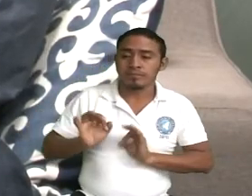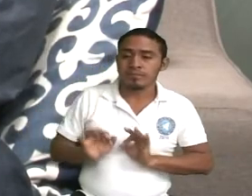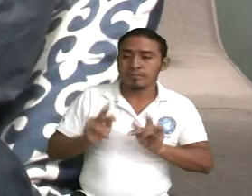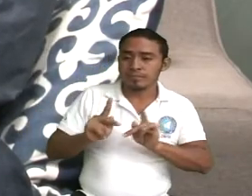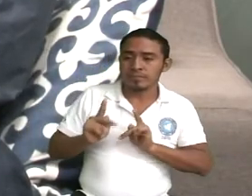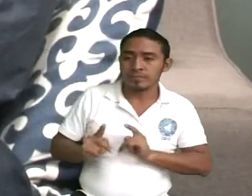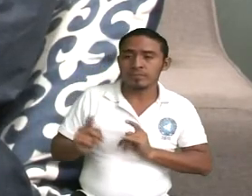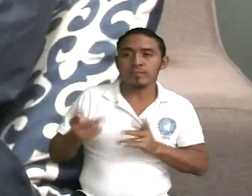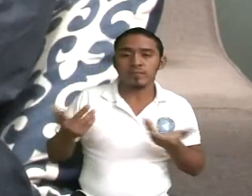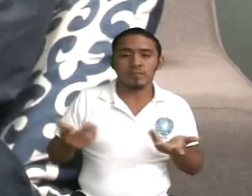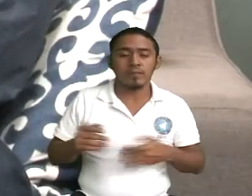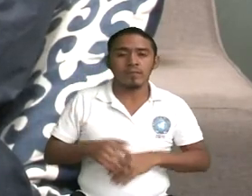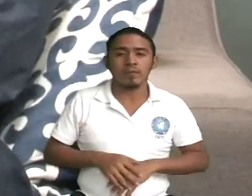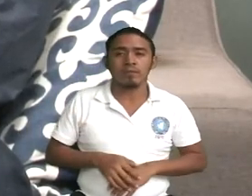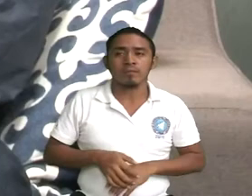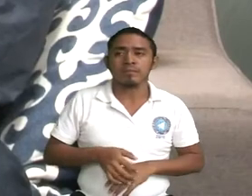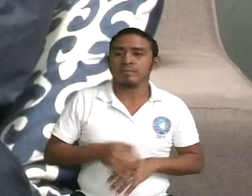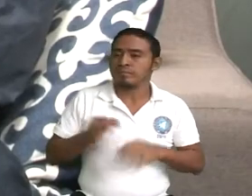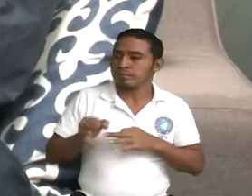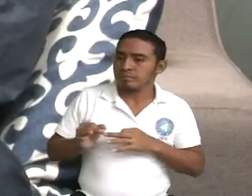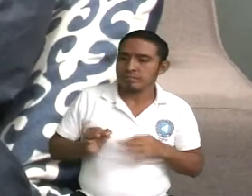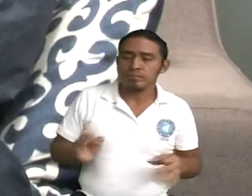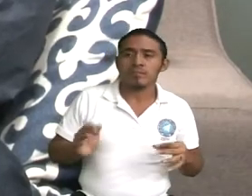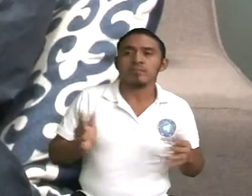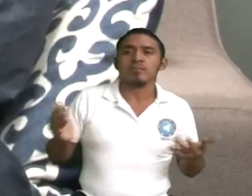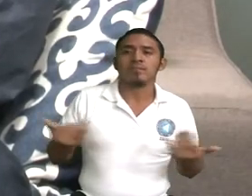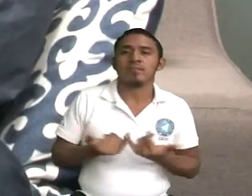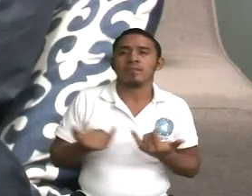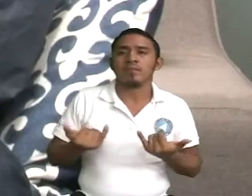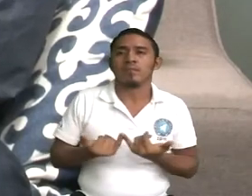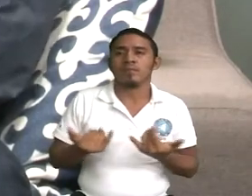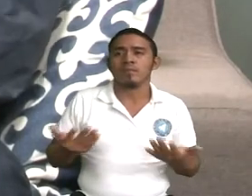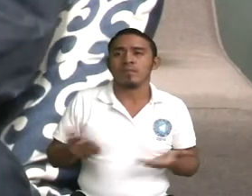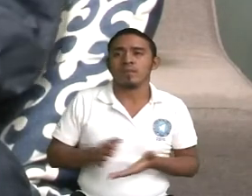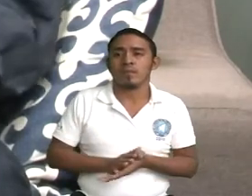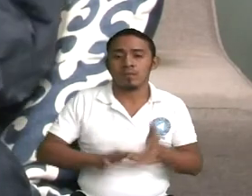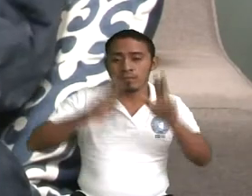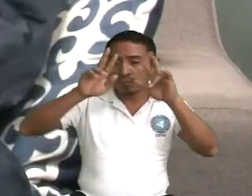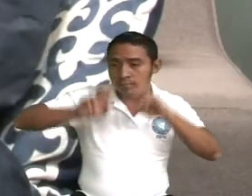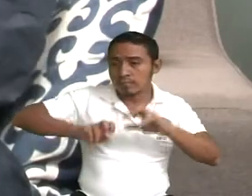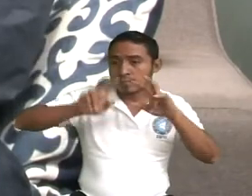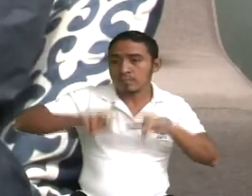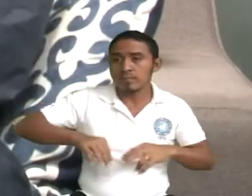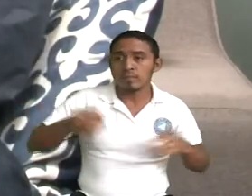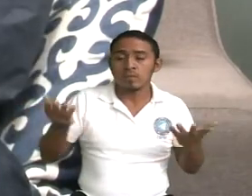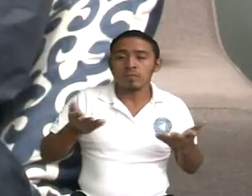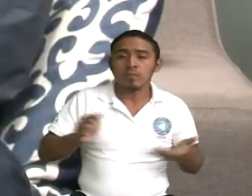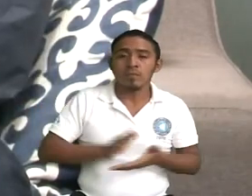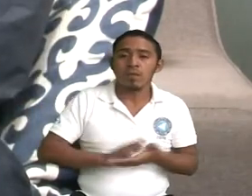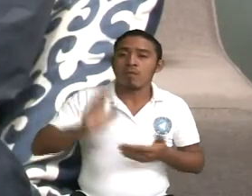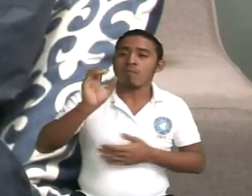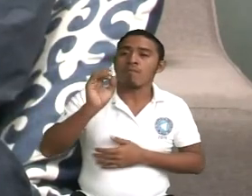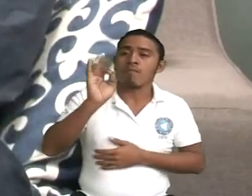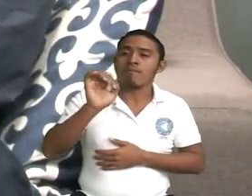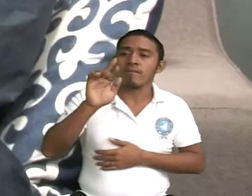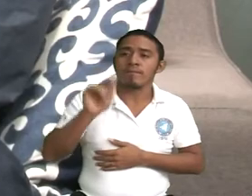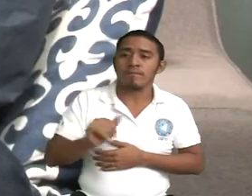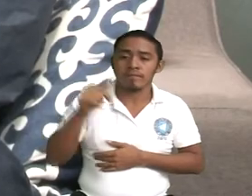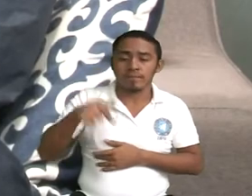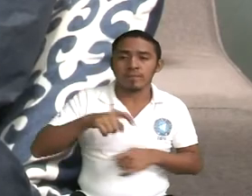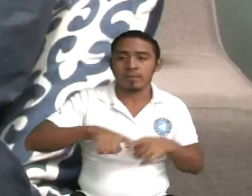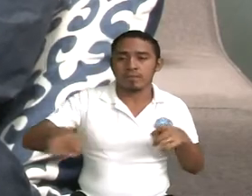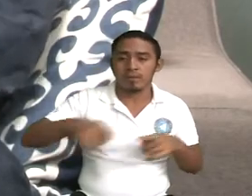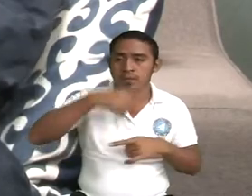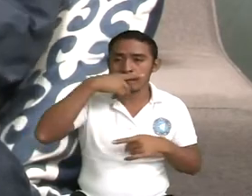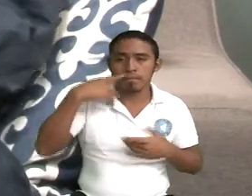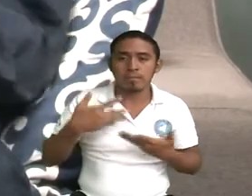¿verdad?, el sector de los protagonistas turísticos, ya también están evaluando las ofertas que se van a realizar para este mes de